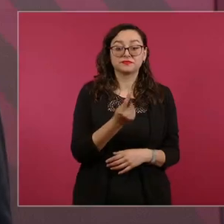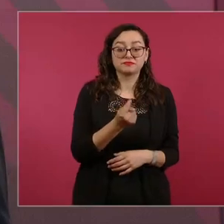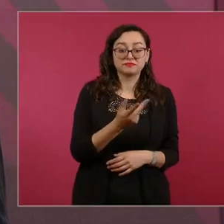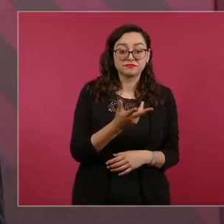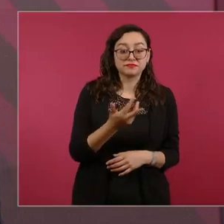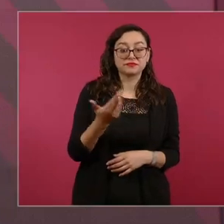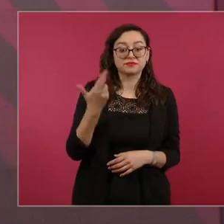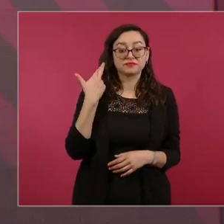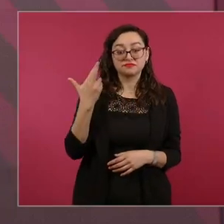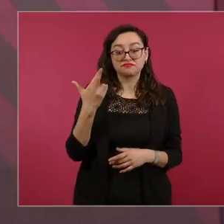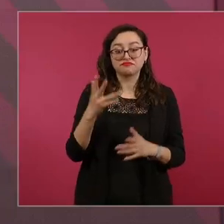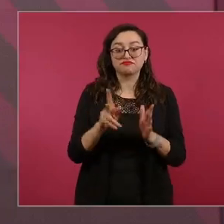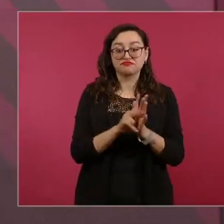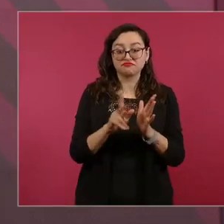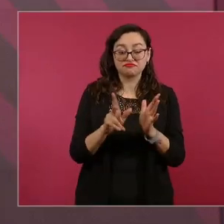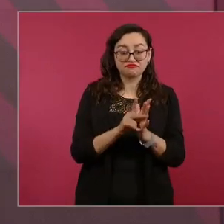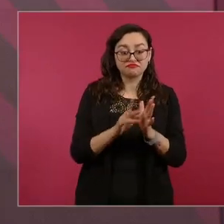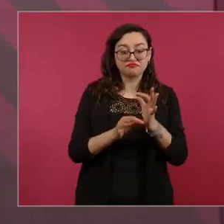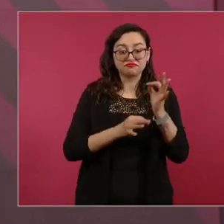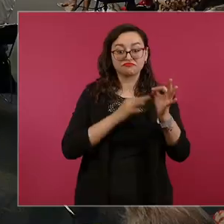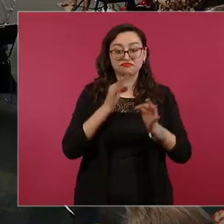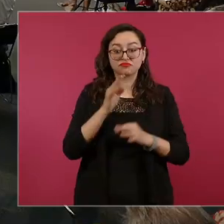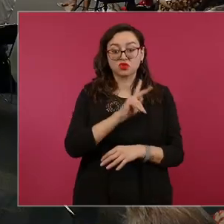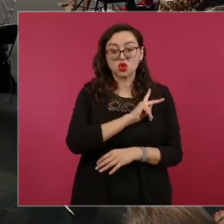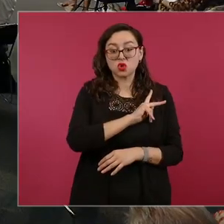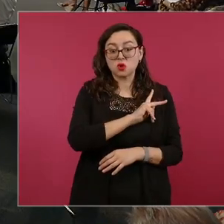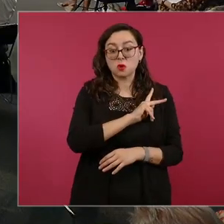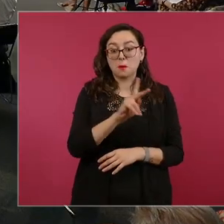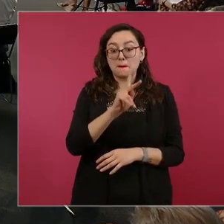todos alineados.